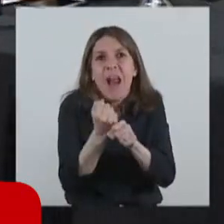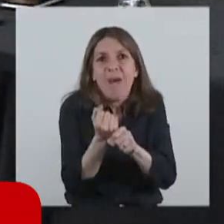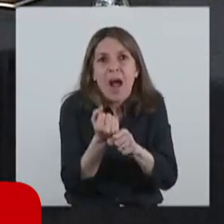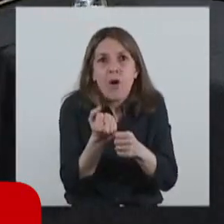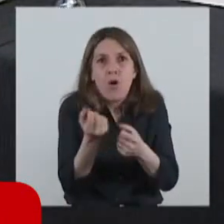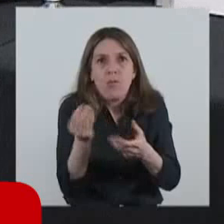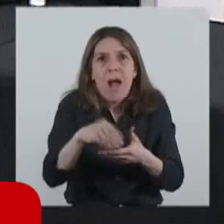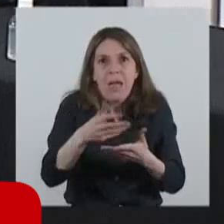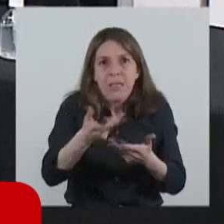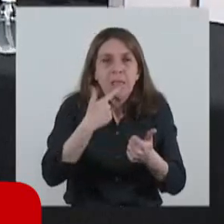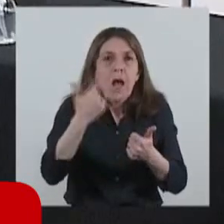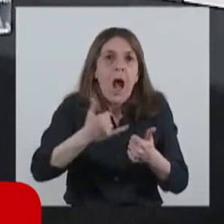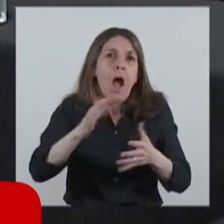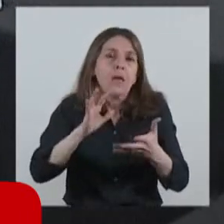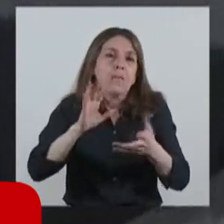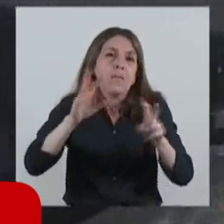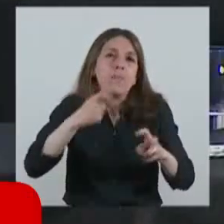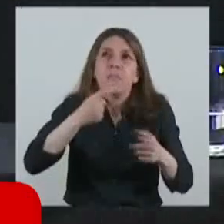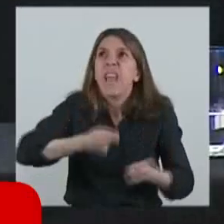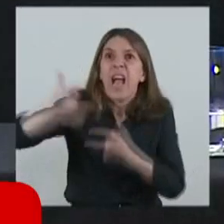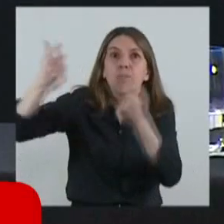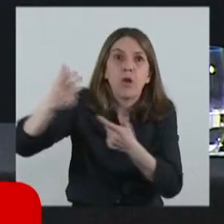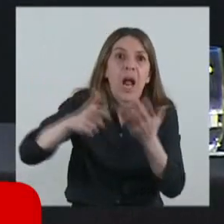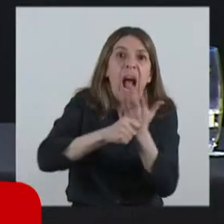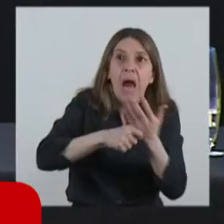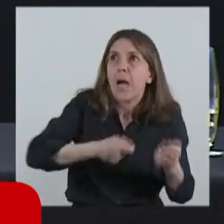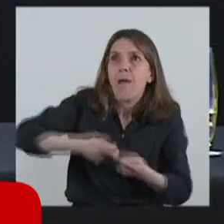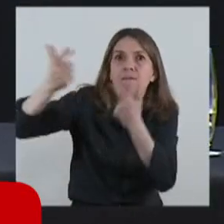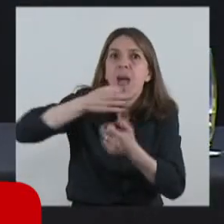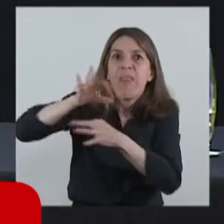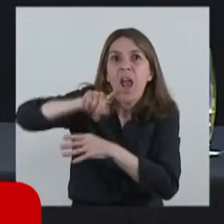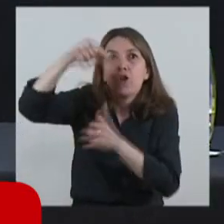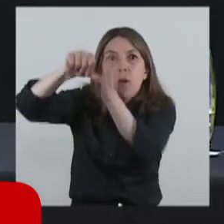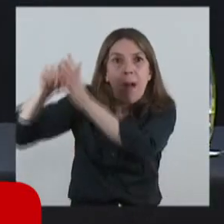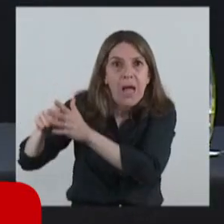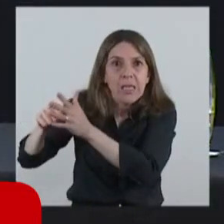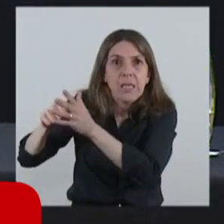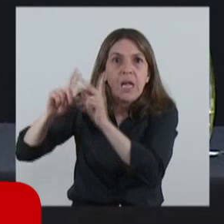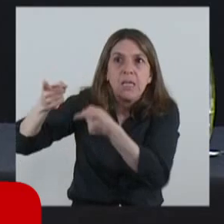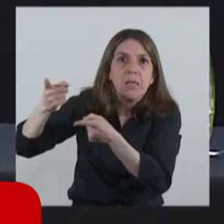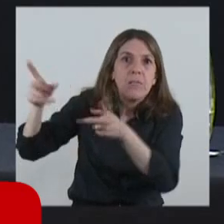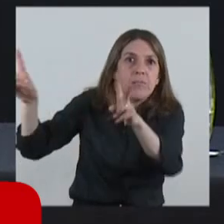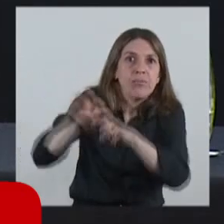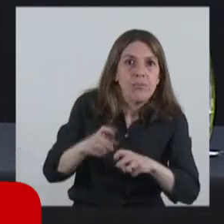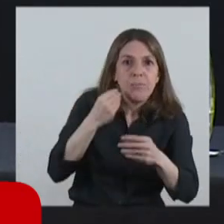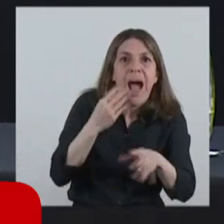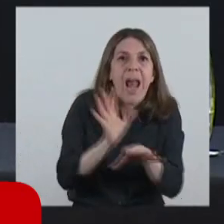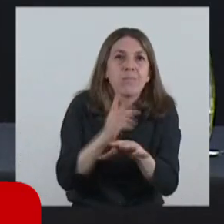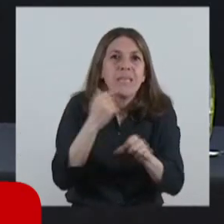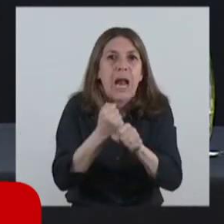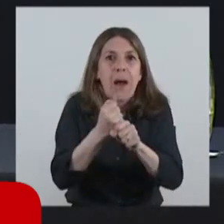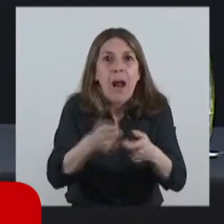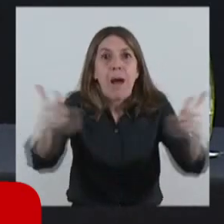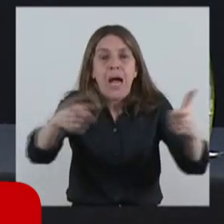mucho interés tanto de exportación y de inversión nacional y extranjera complementaria para trabajar ese sector. También en